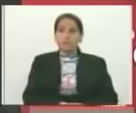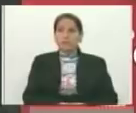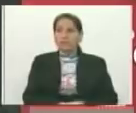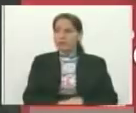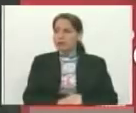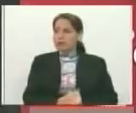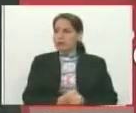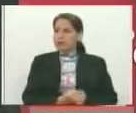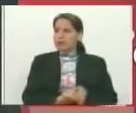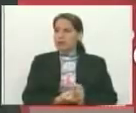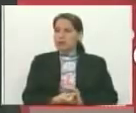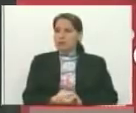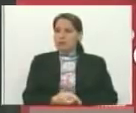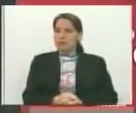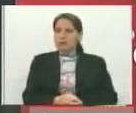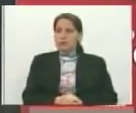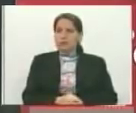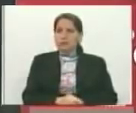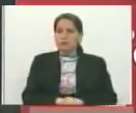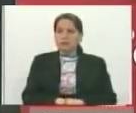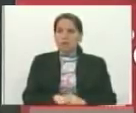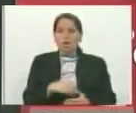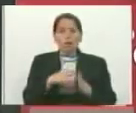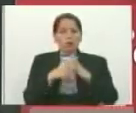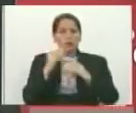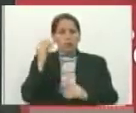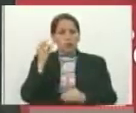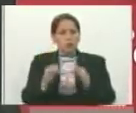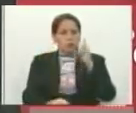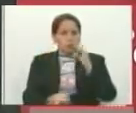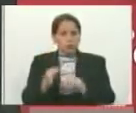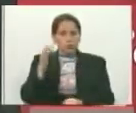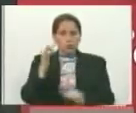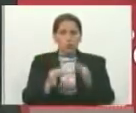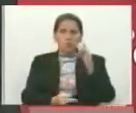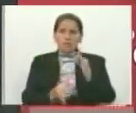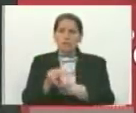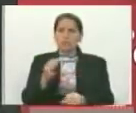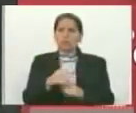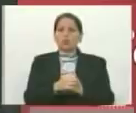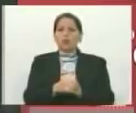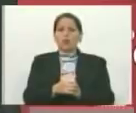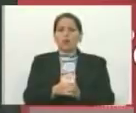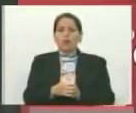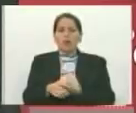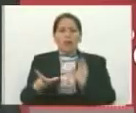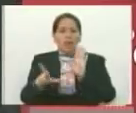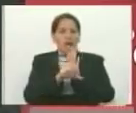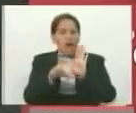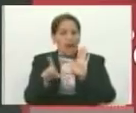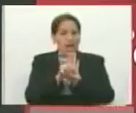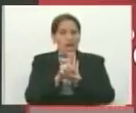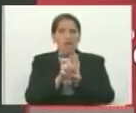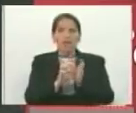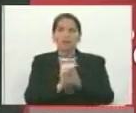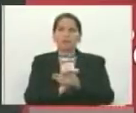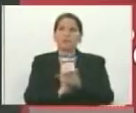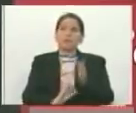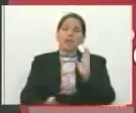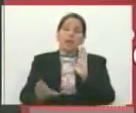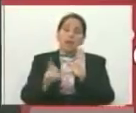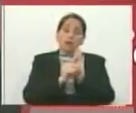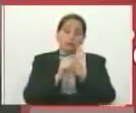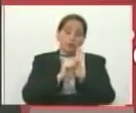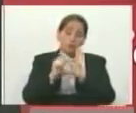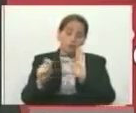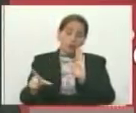ellos. A todos tendrán su juicio. Su juicio es lo que establece la ley, pues. Lo que establece nuestra Constitución y la ley, y que cada